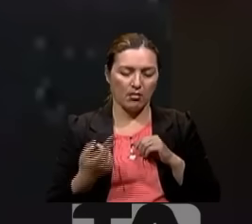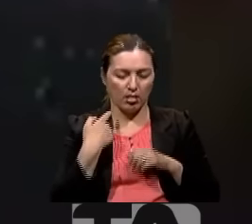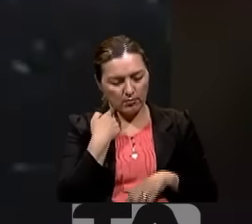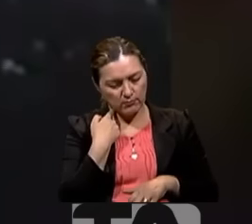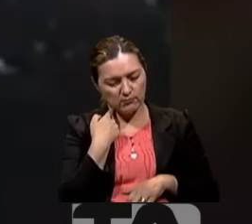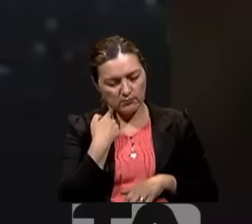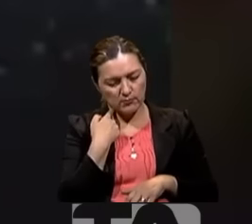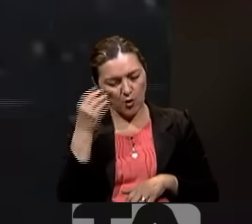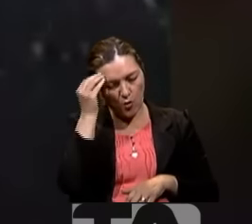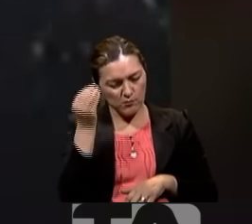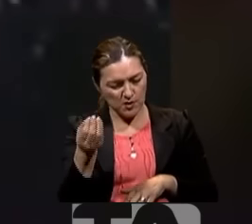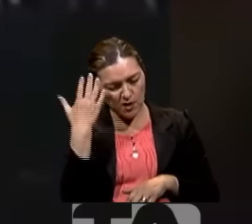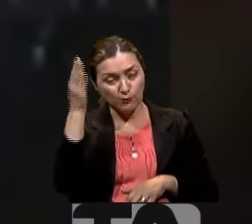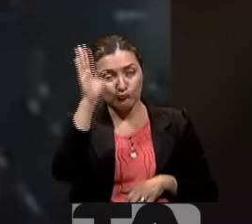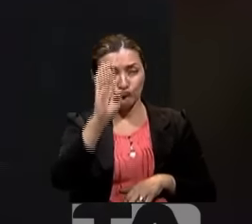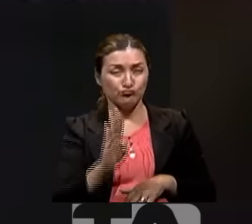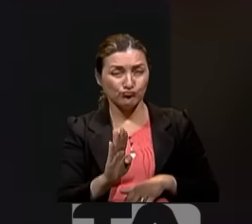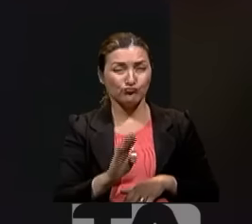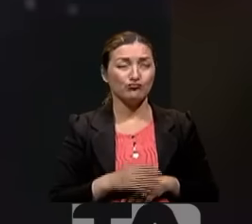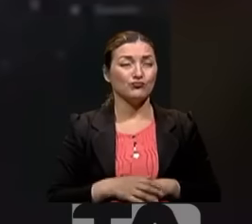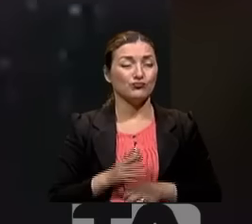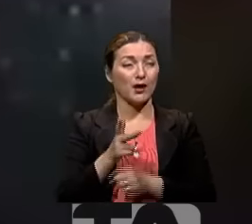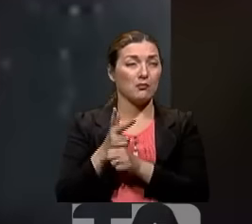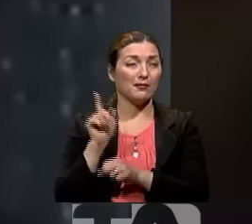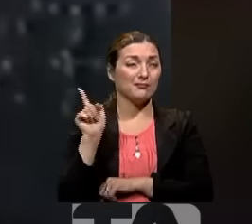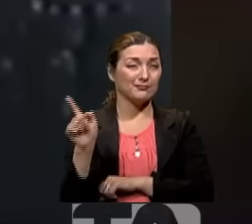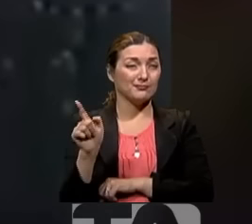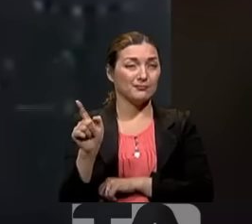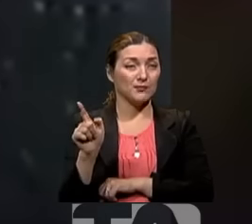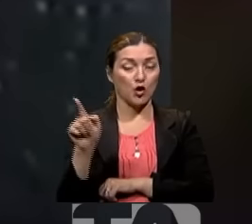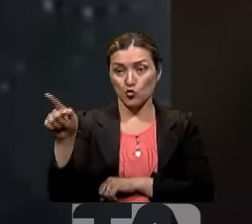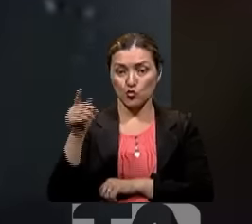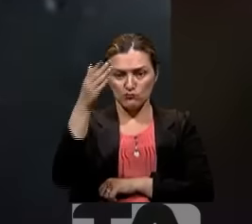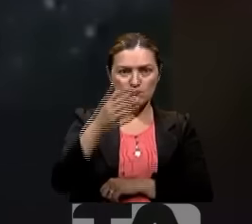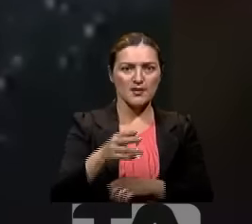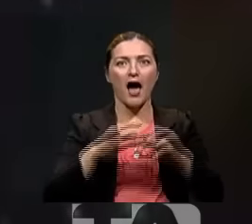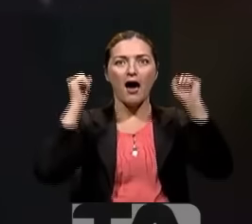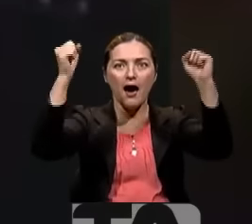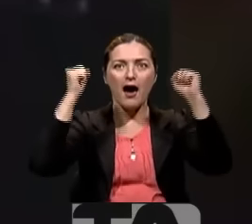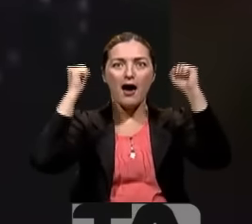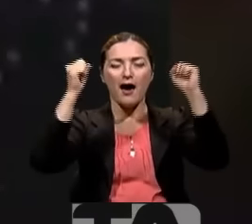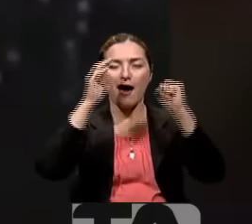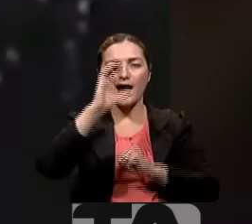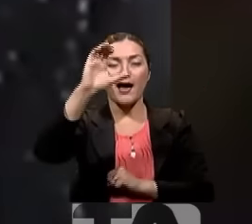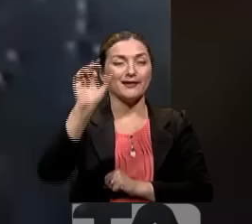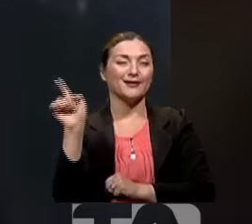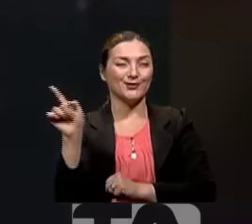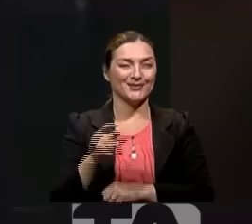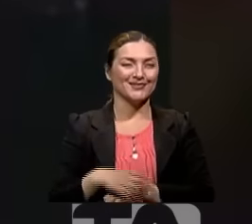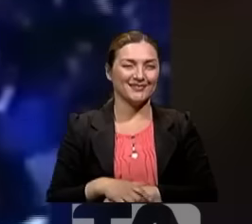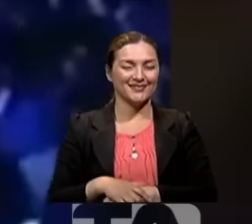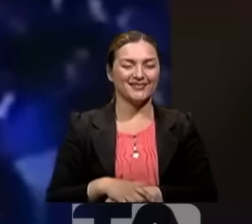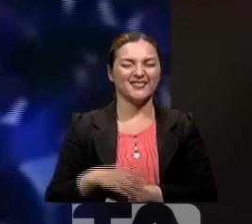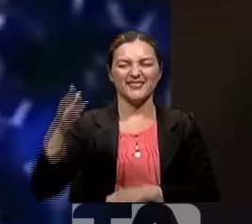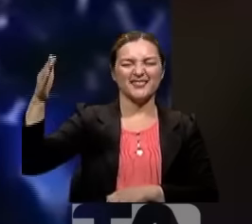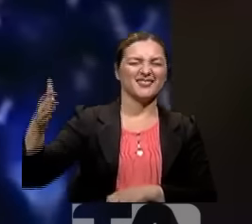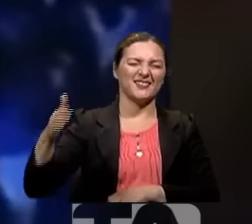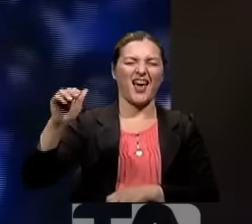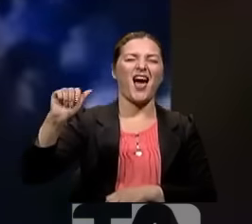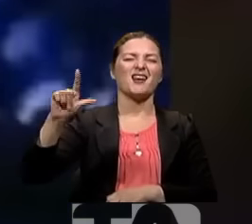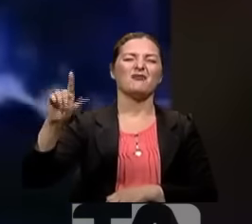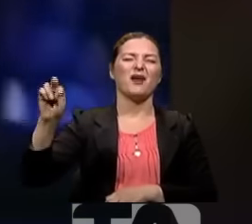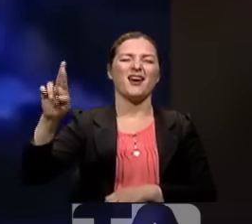me voy a olvidar! Traje precisamente esta toma porque seguro en primera fila estabas. Por ahí estoy yo. Roto el corazón.